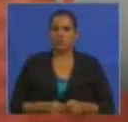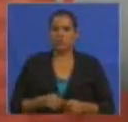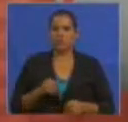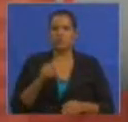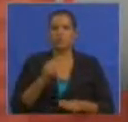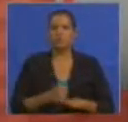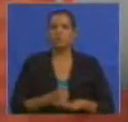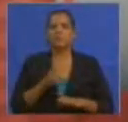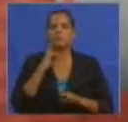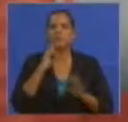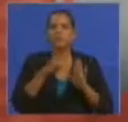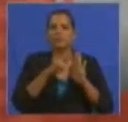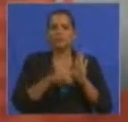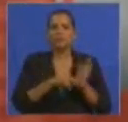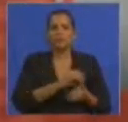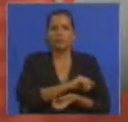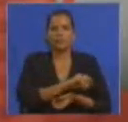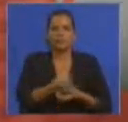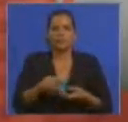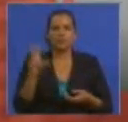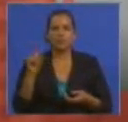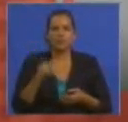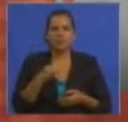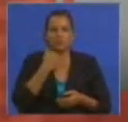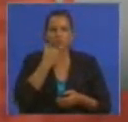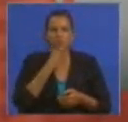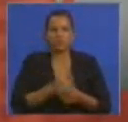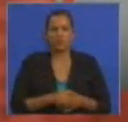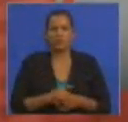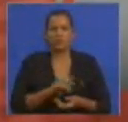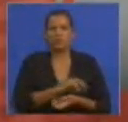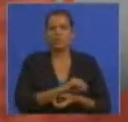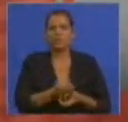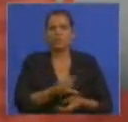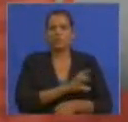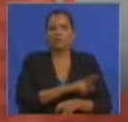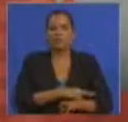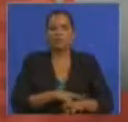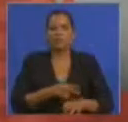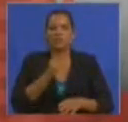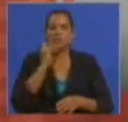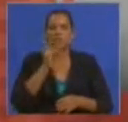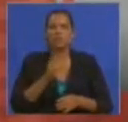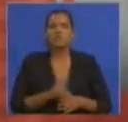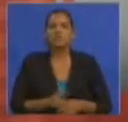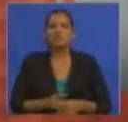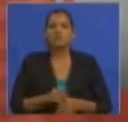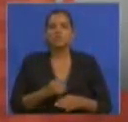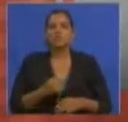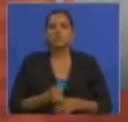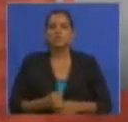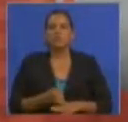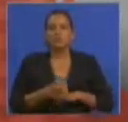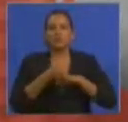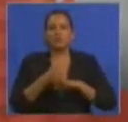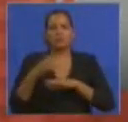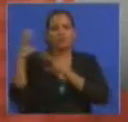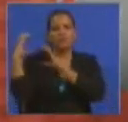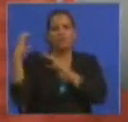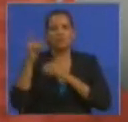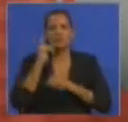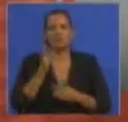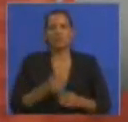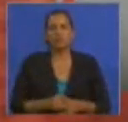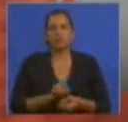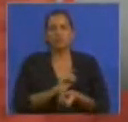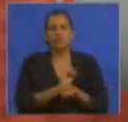La ordenanza de valoración del suelo no afecta al sector rural, según el director de Avalúos y Catastros del municipio. Se